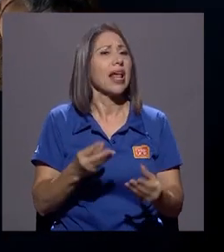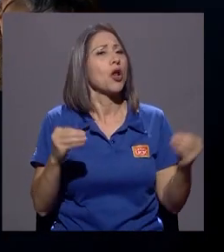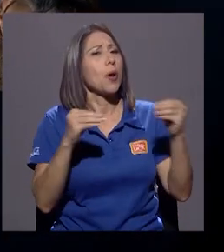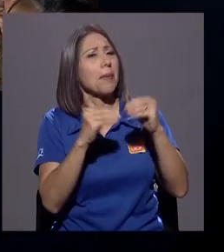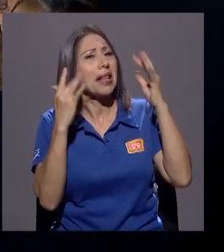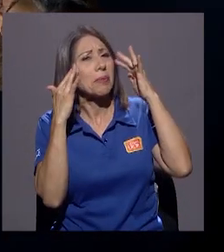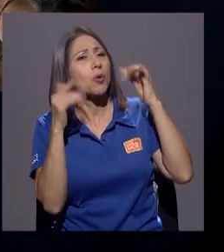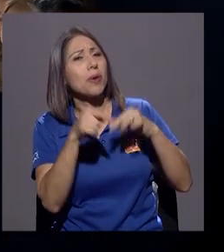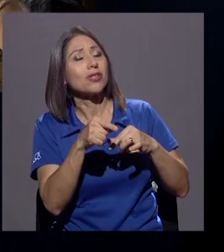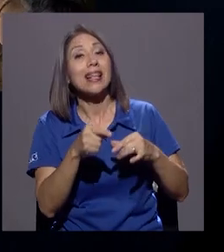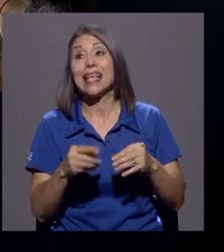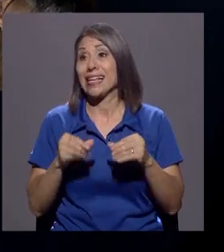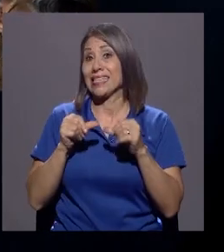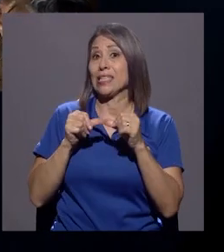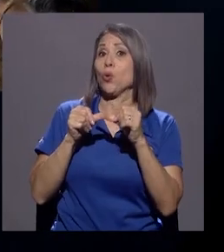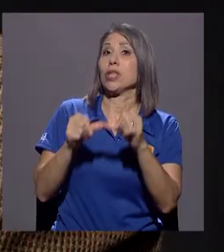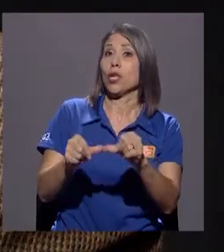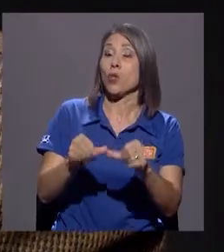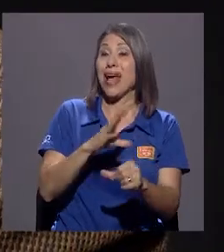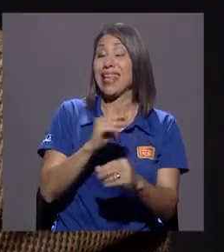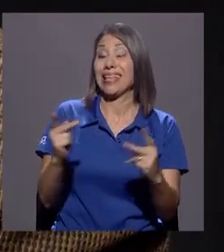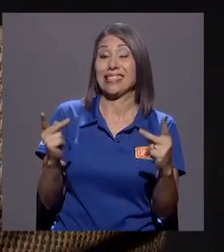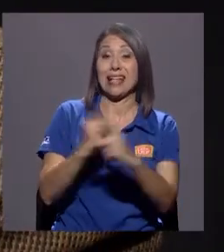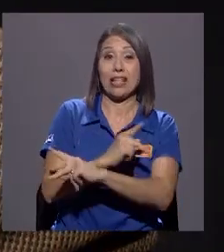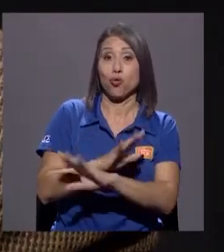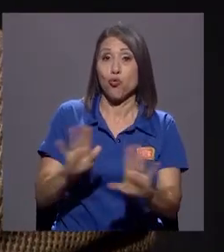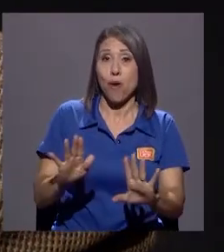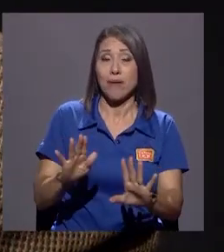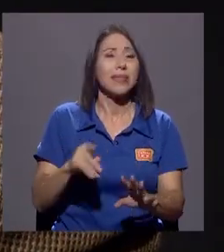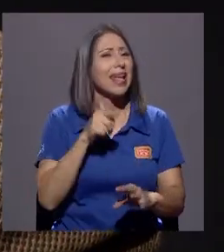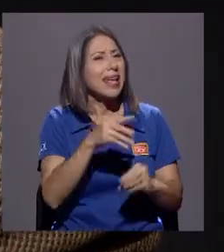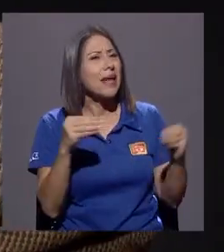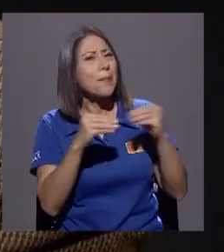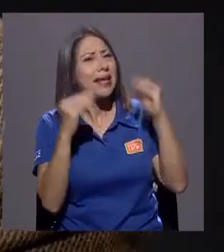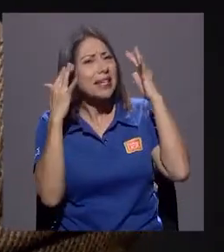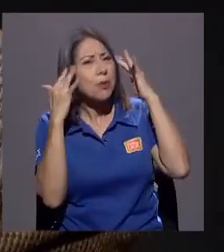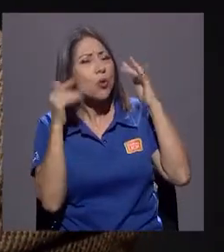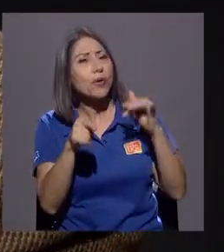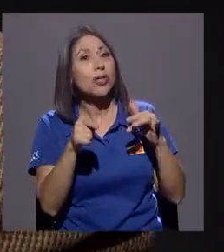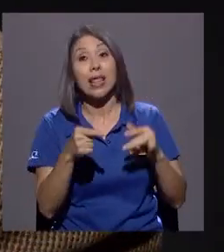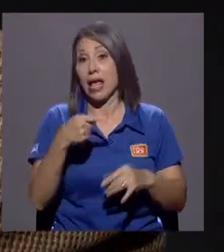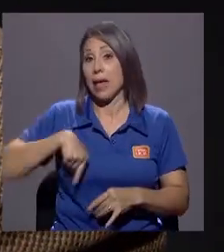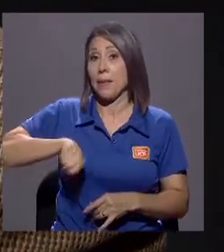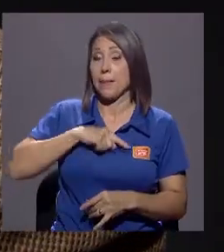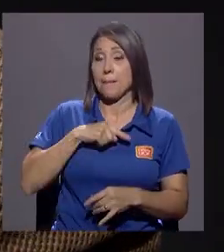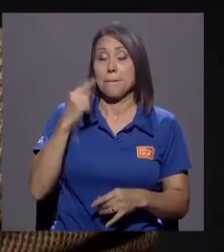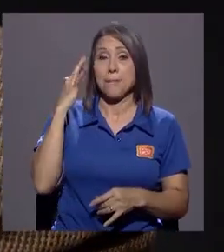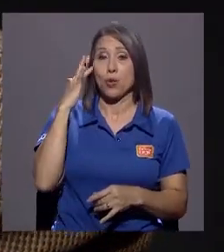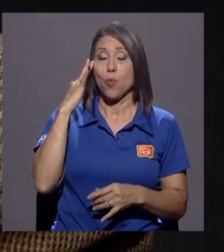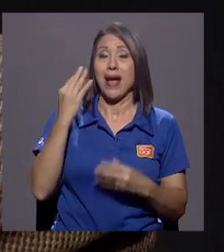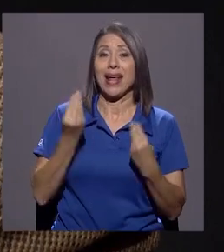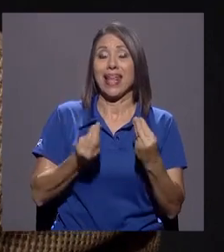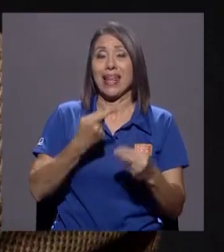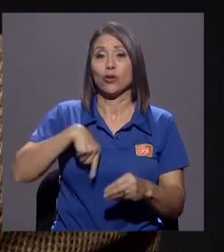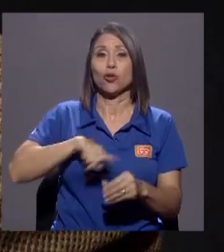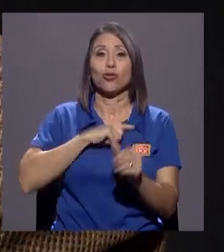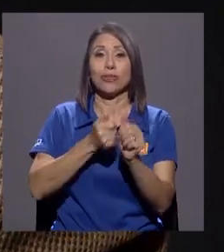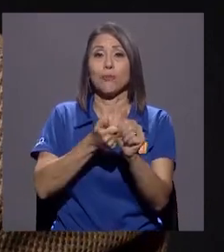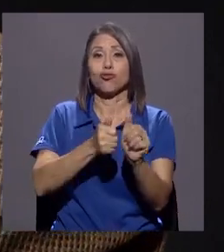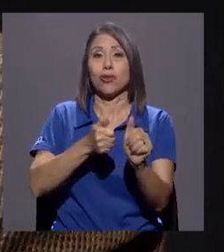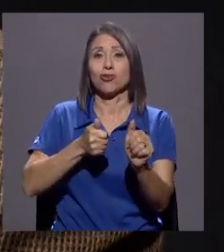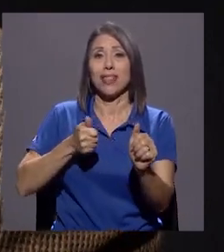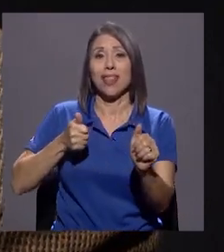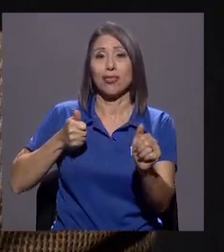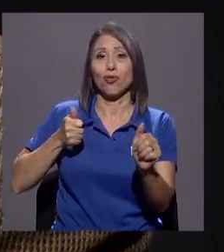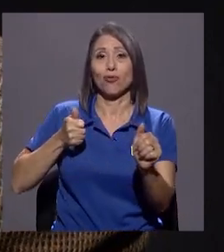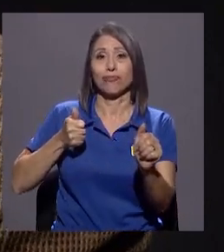y se acentúa el canal e preocupa me preocupa que estemos retrocediendo que estemos retrocediendo y que